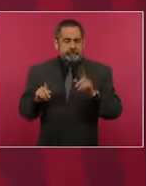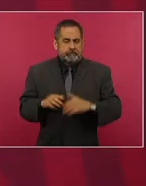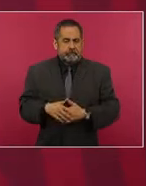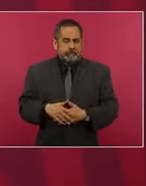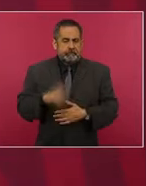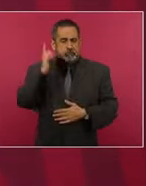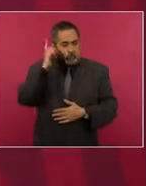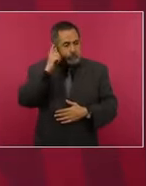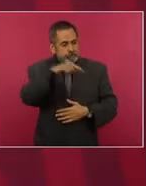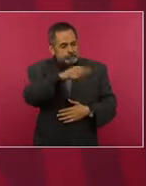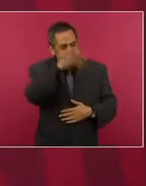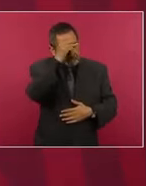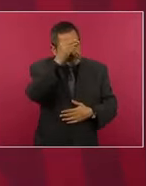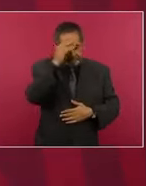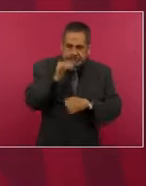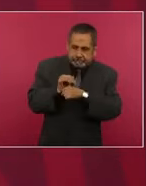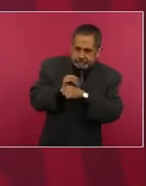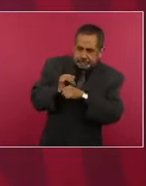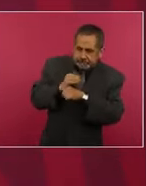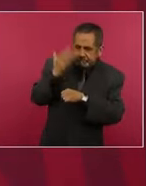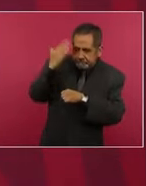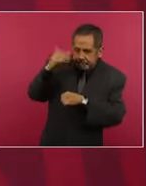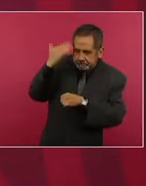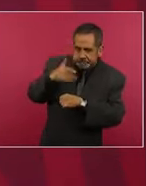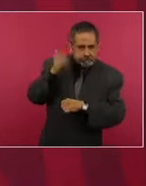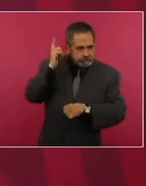Ojalá se informen.